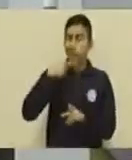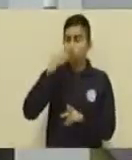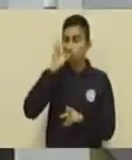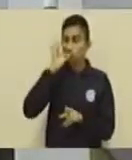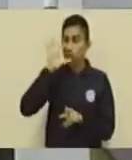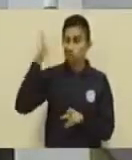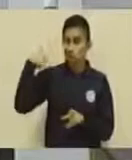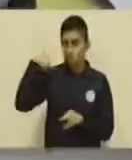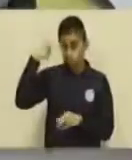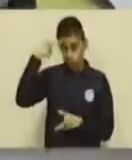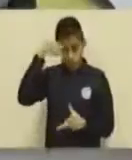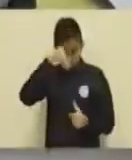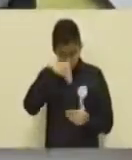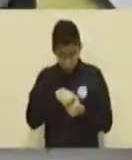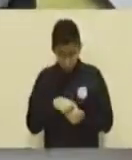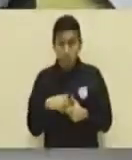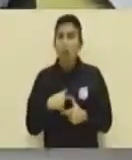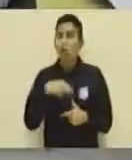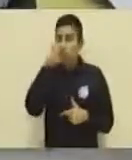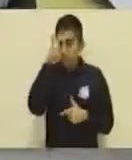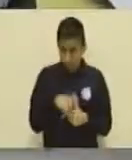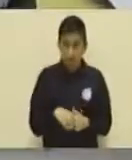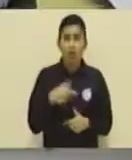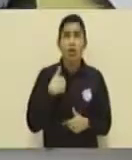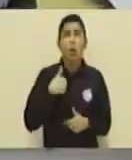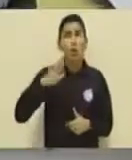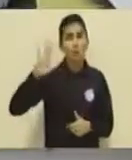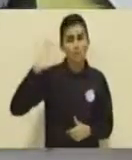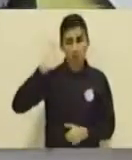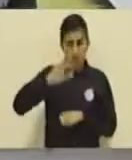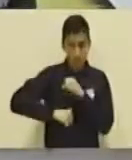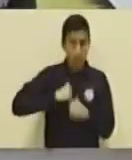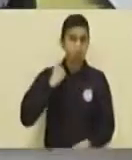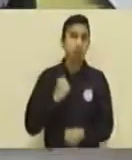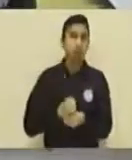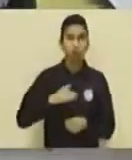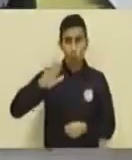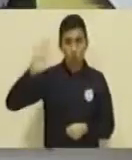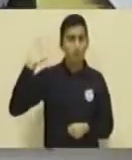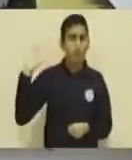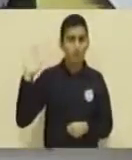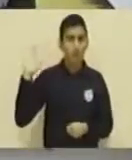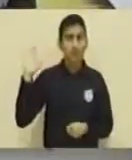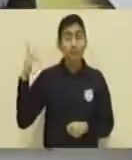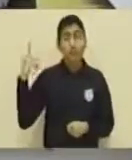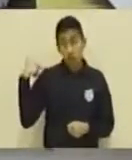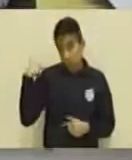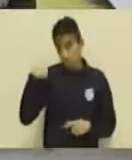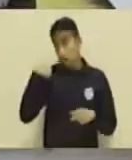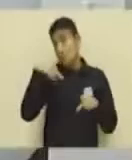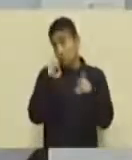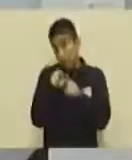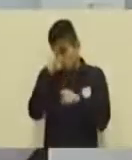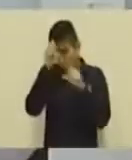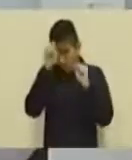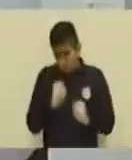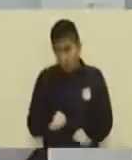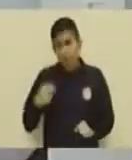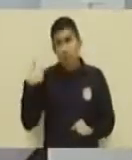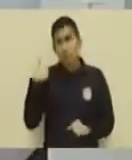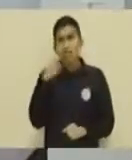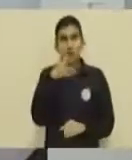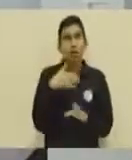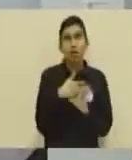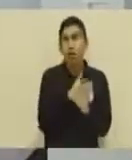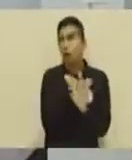esa promesa que hicimos. Entonces empezando con saber cuál es el concepto de fidelidad y luego pensamos que únicamente podemos